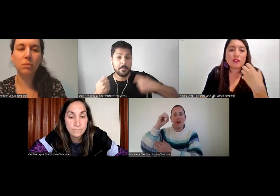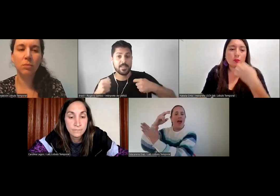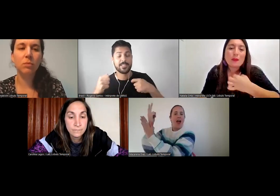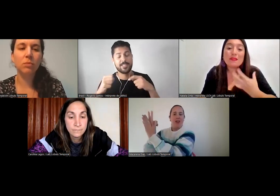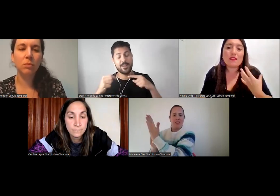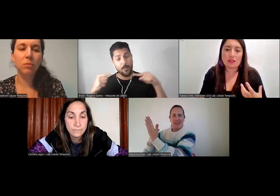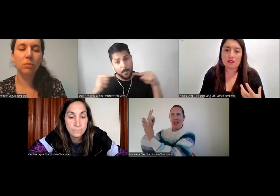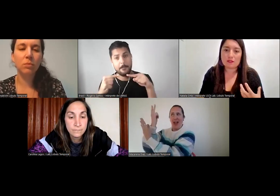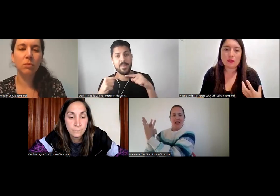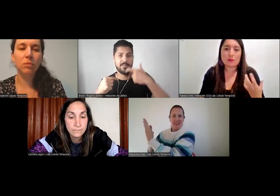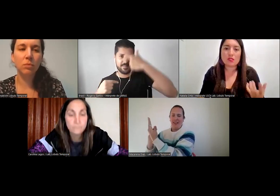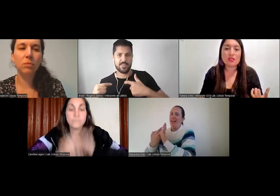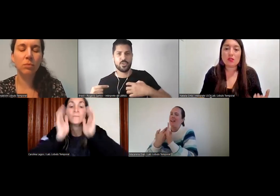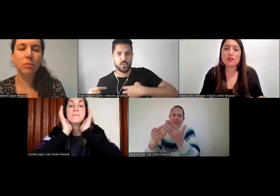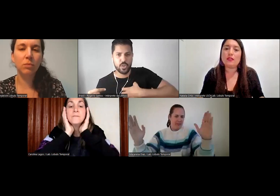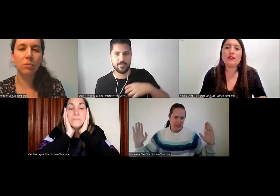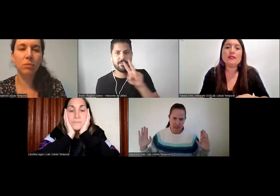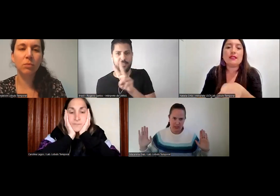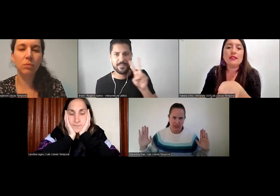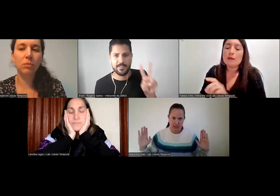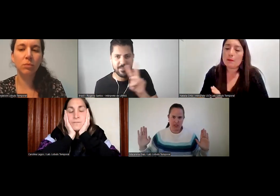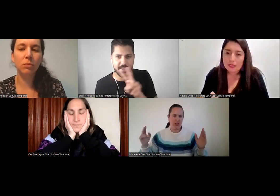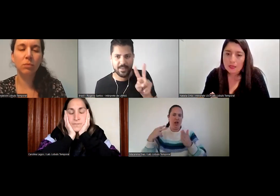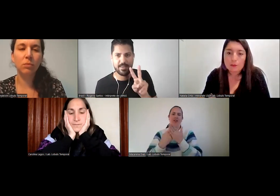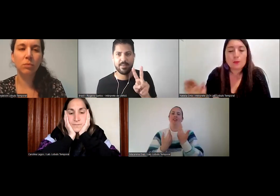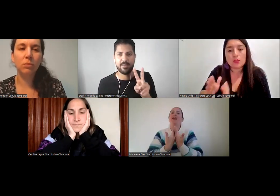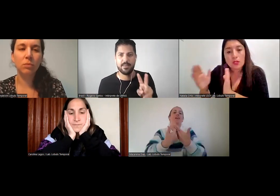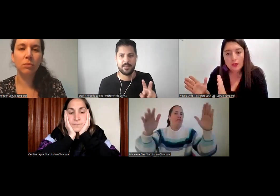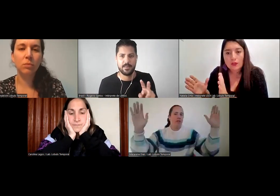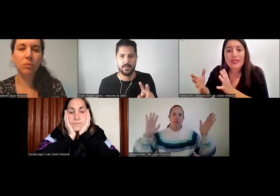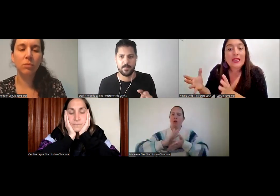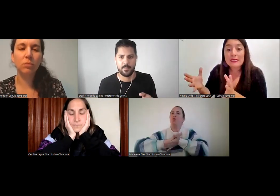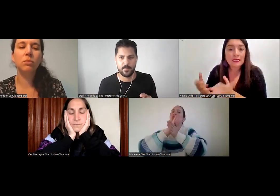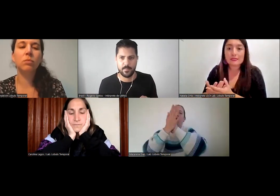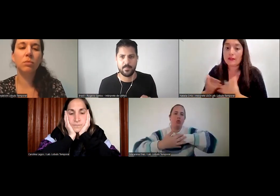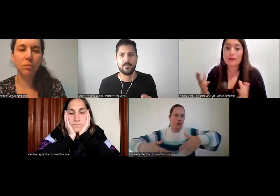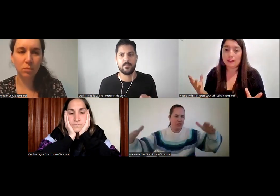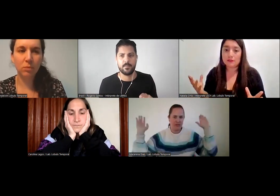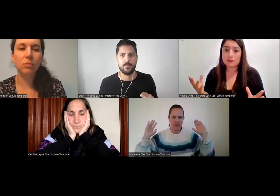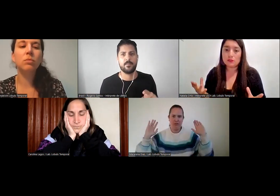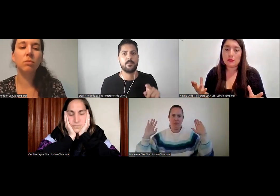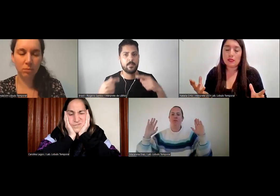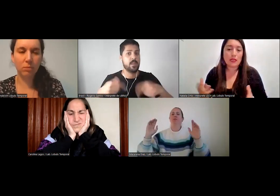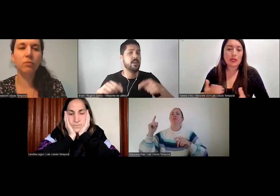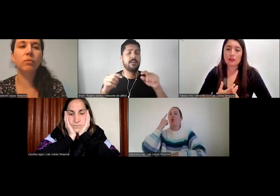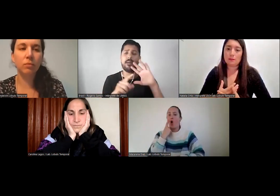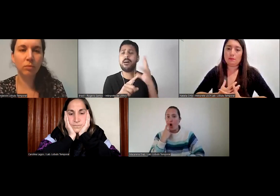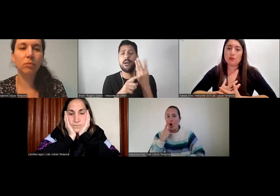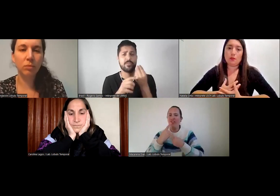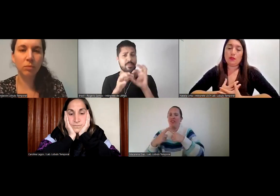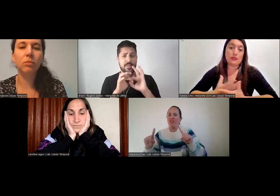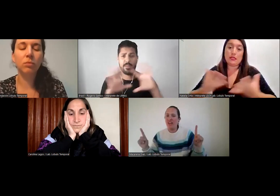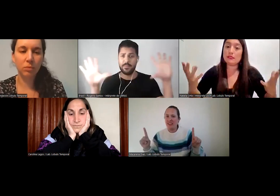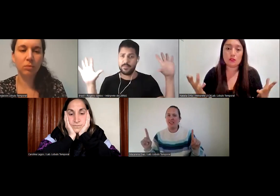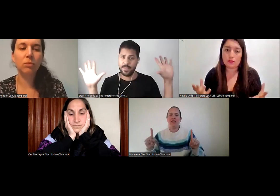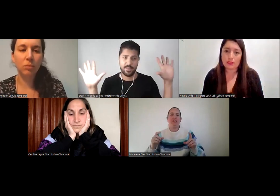visual propiamente tal, como que las personas oyentes no lo tienen. Dice Macarena, por otro lado, el arte es libre. El arte les,